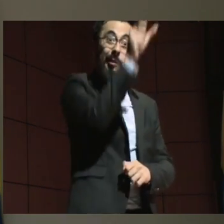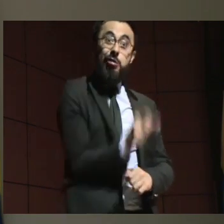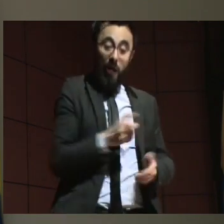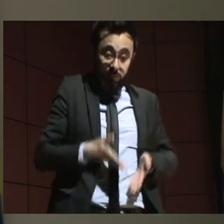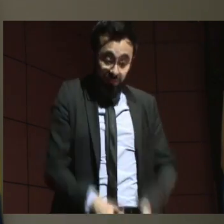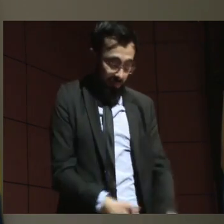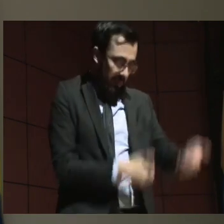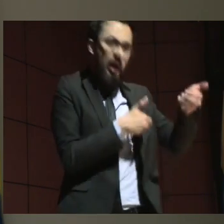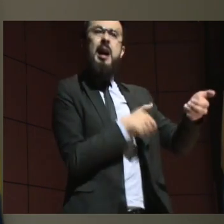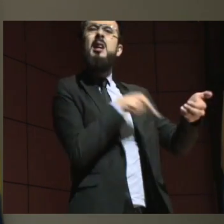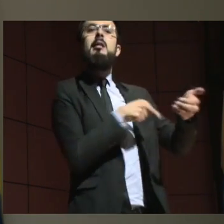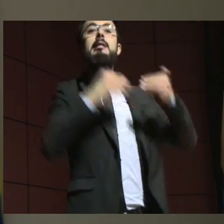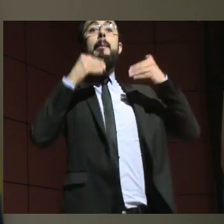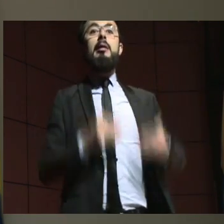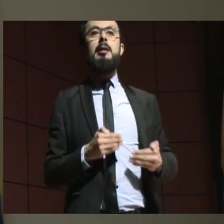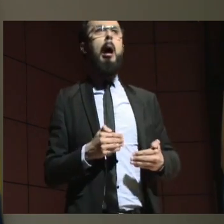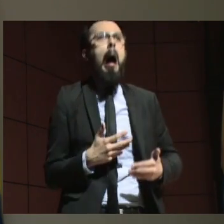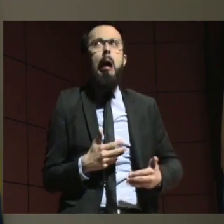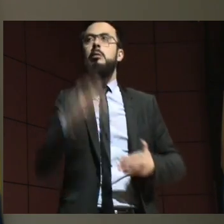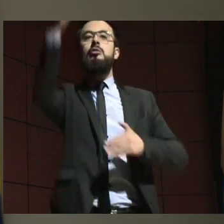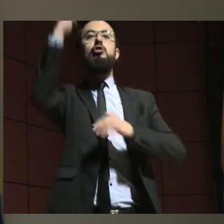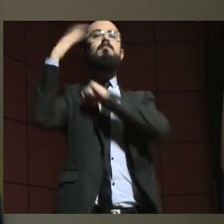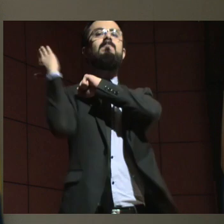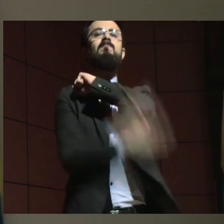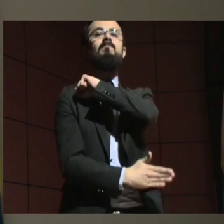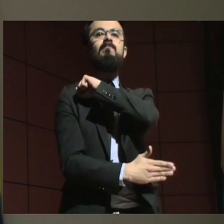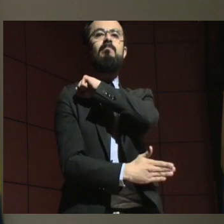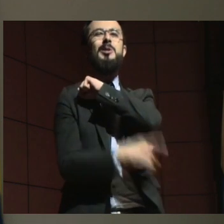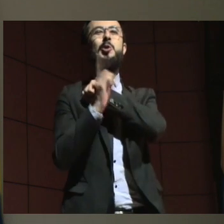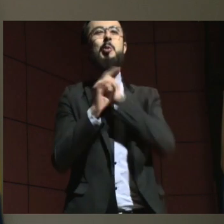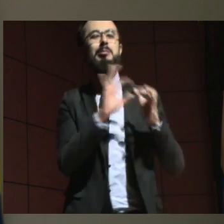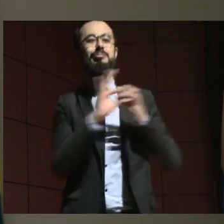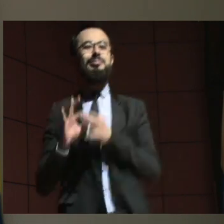veces relacionado con visiones religiosas sobre la discapacidad.